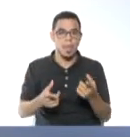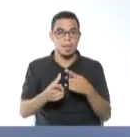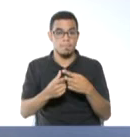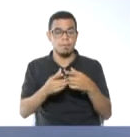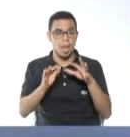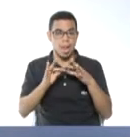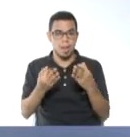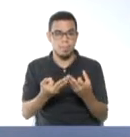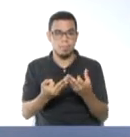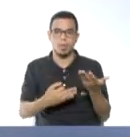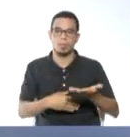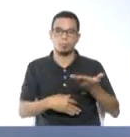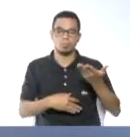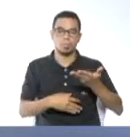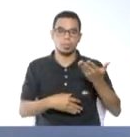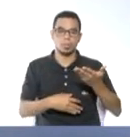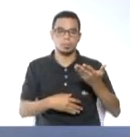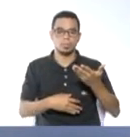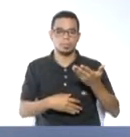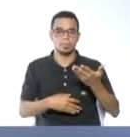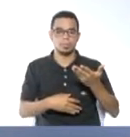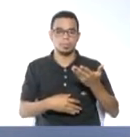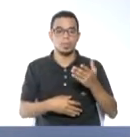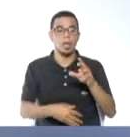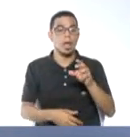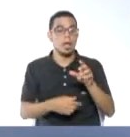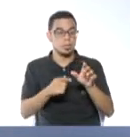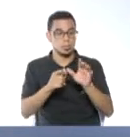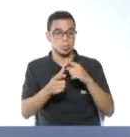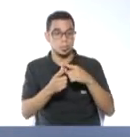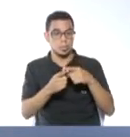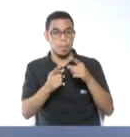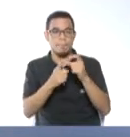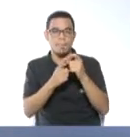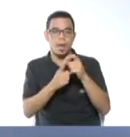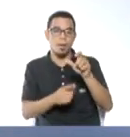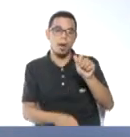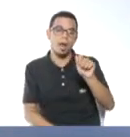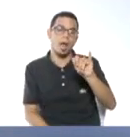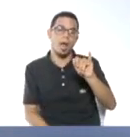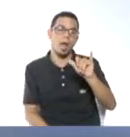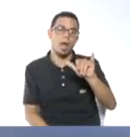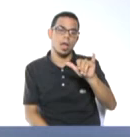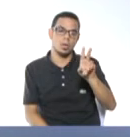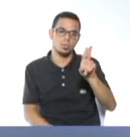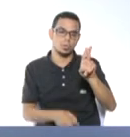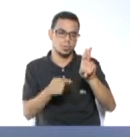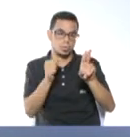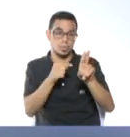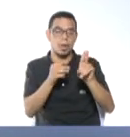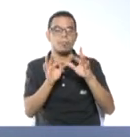muy importante. Nosotros le decimos cada ayu significa familia. Okay. Y en los ayu